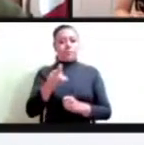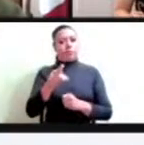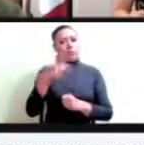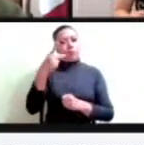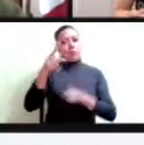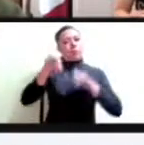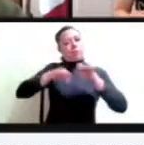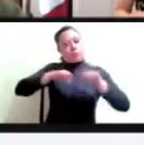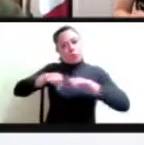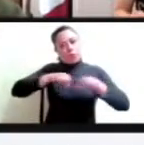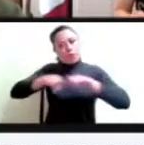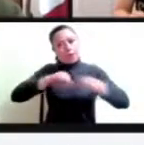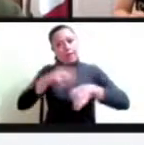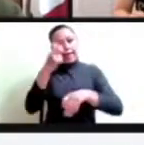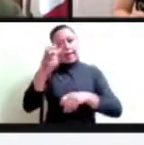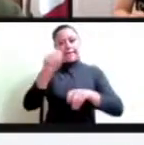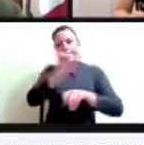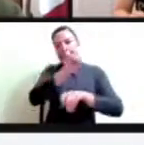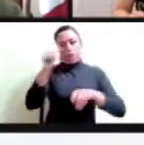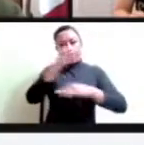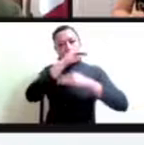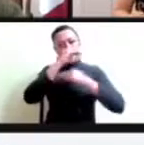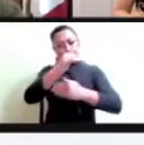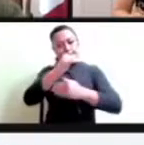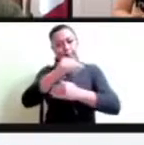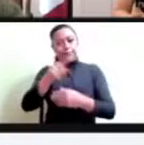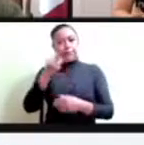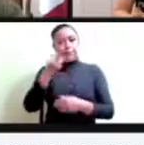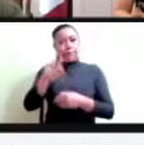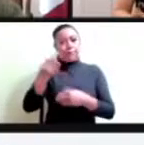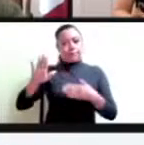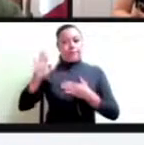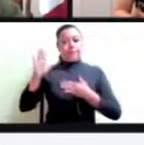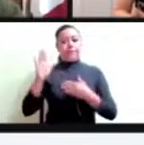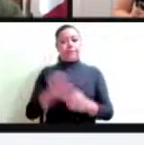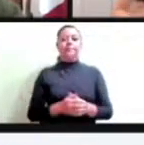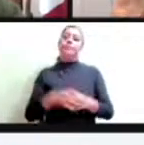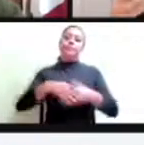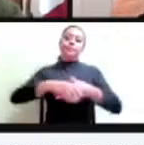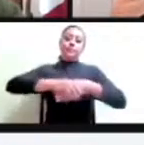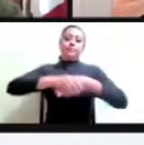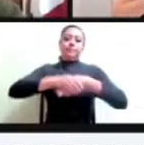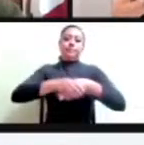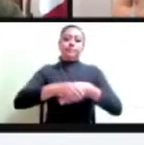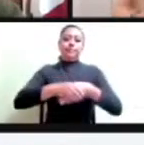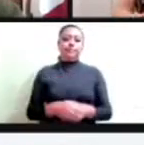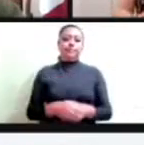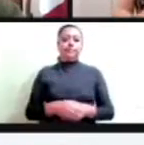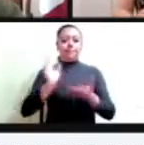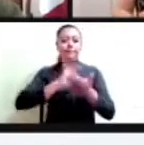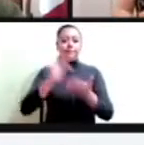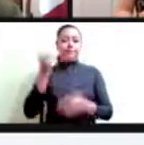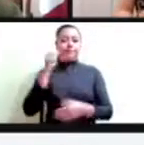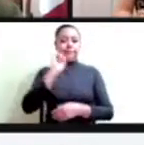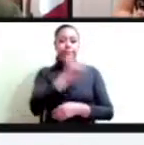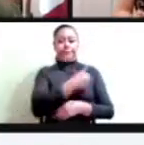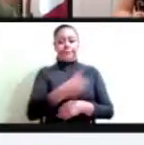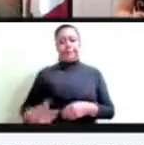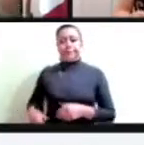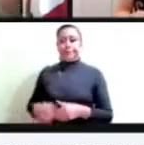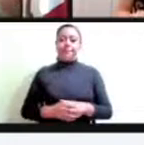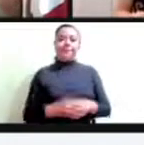esta otra tarea que te has comprometido. Saludos. Gracias, presidenta. Nada, muchas gracias.